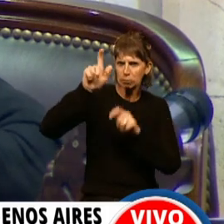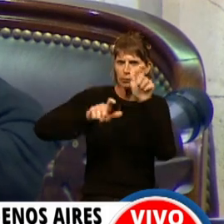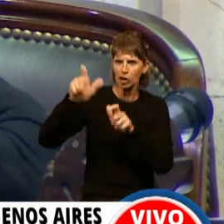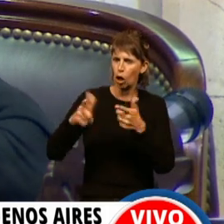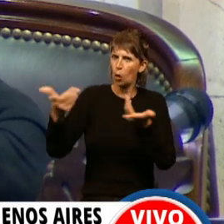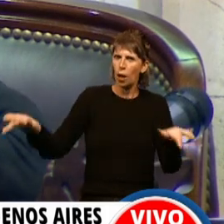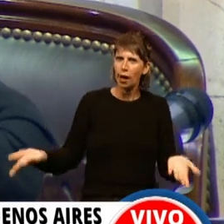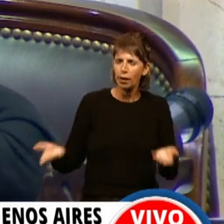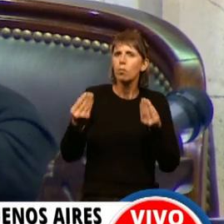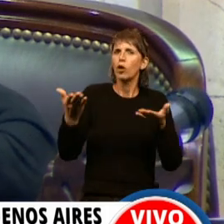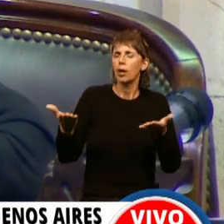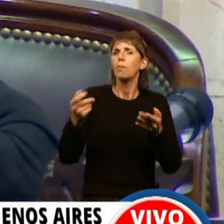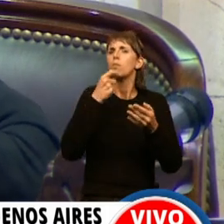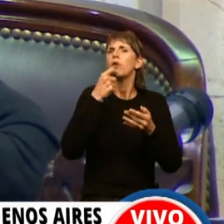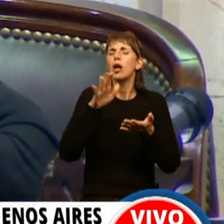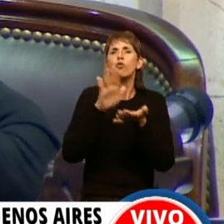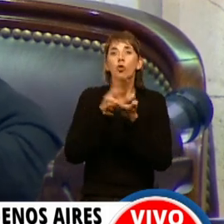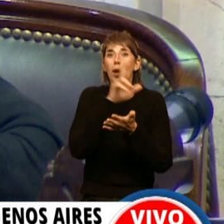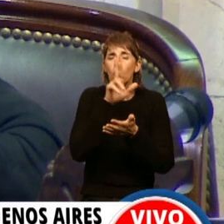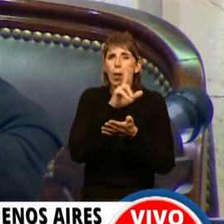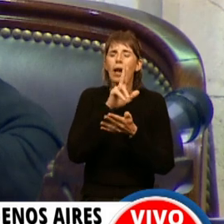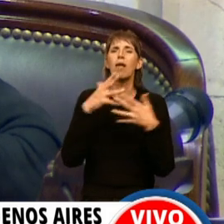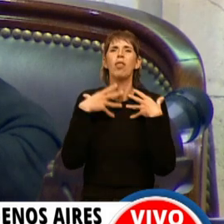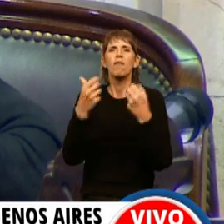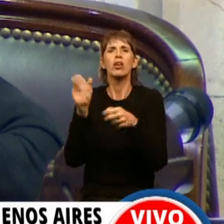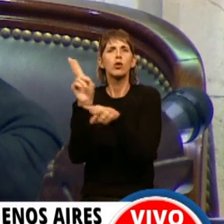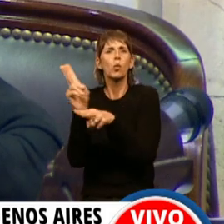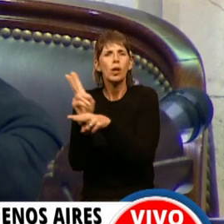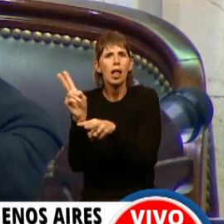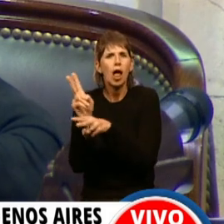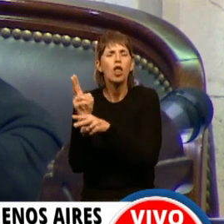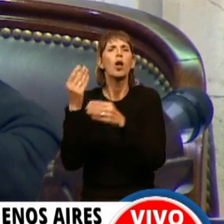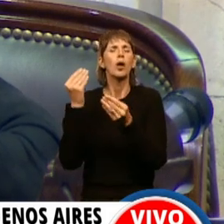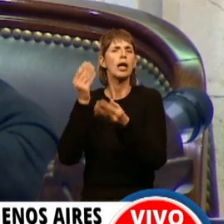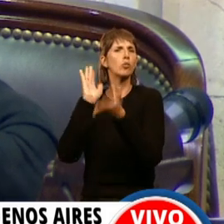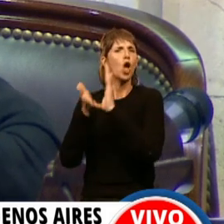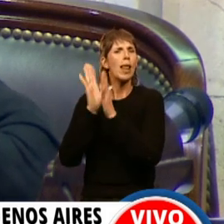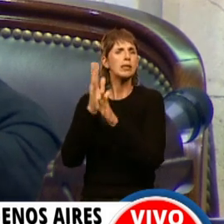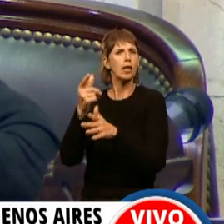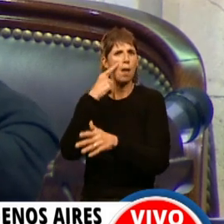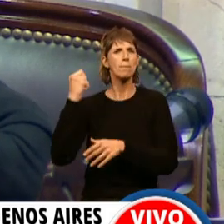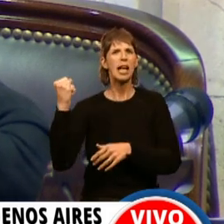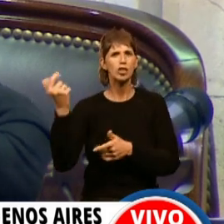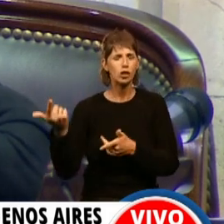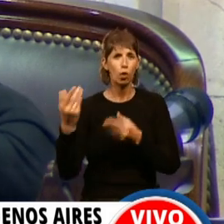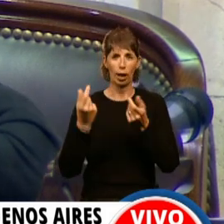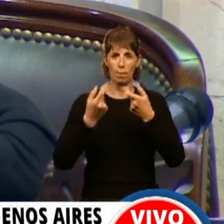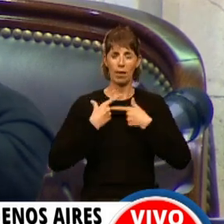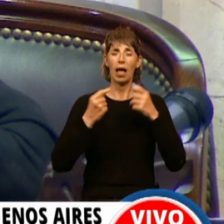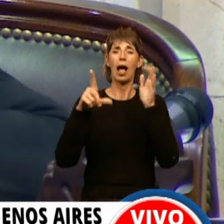en las ciudadanas por ejemplo la defensa y el cuidado frente a la violencia machista que nos da la ley